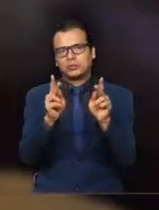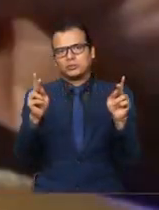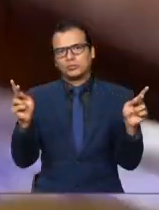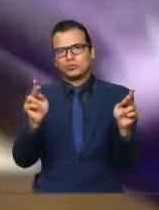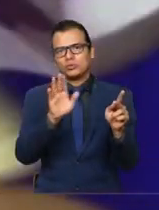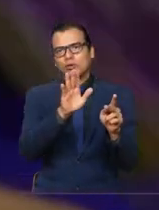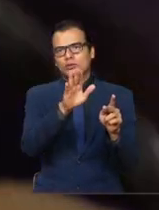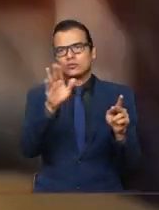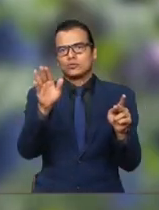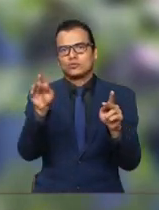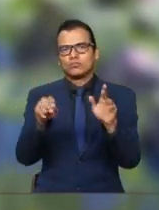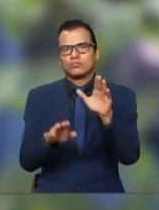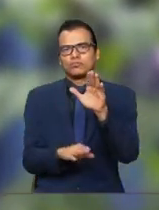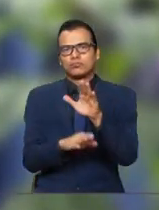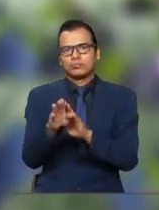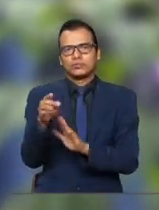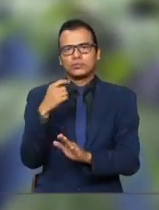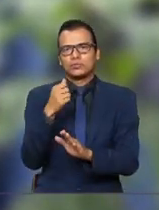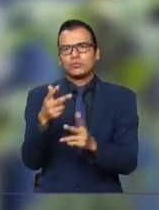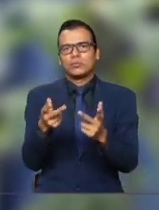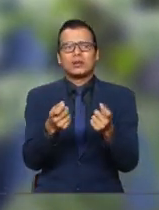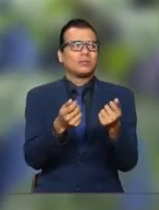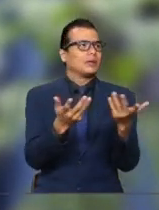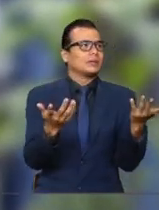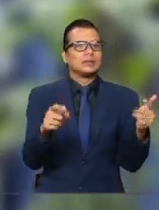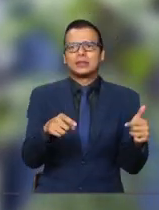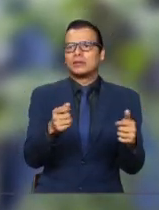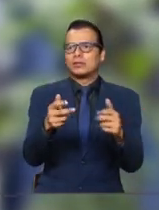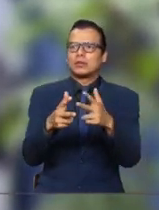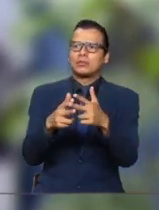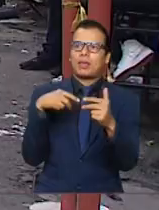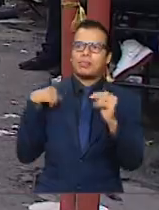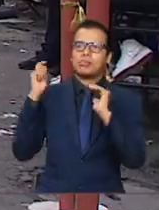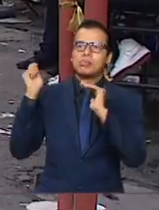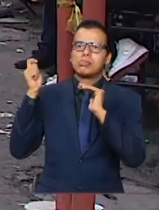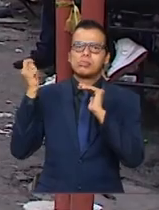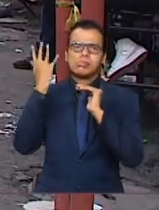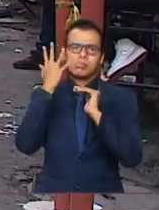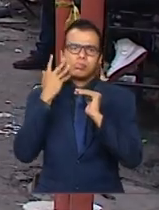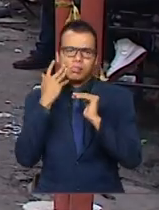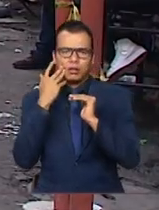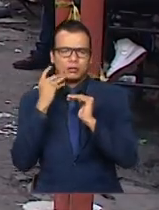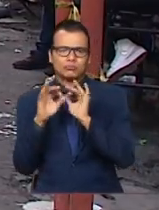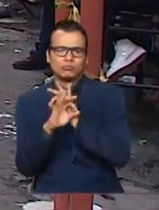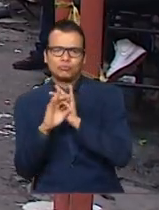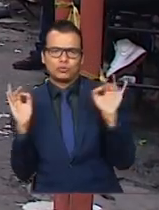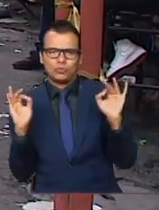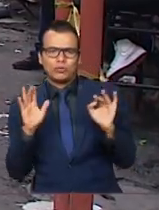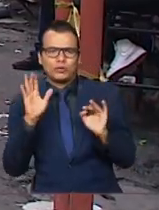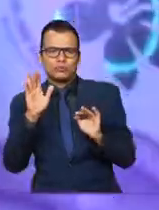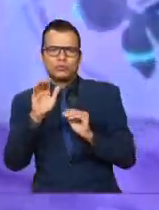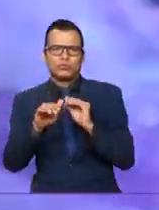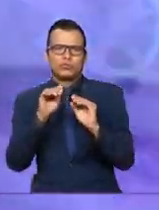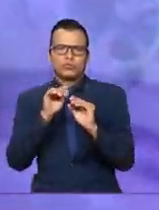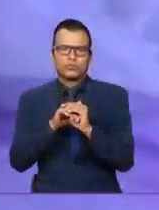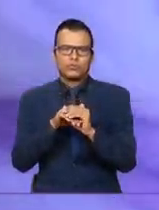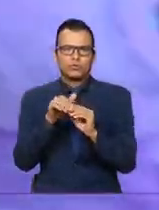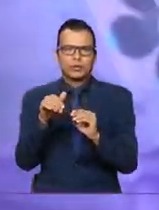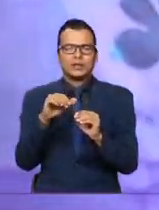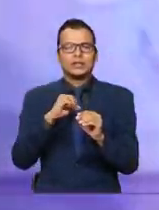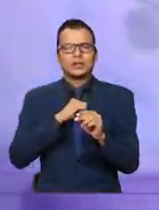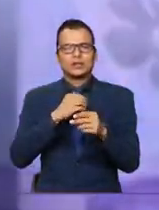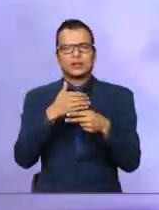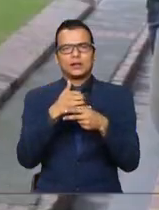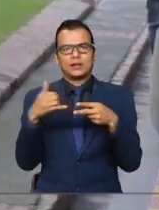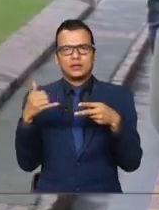mitigue el crédito pagadiario o que llaman gota a gota. Inicialmente, este fondo va a tener dos líneas de